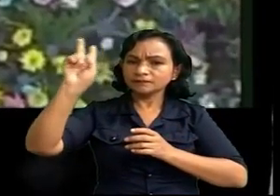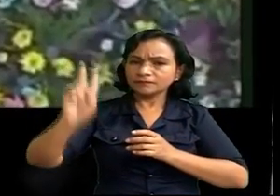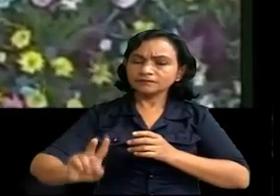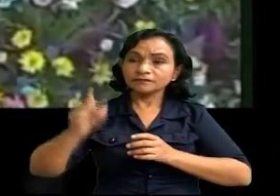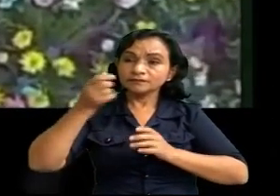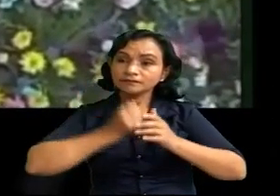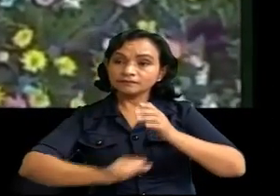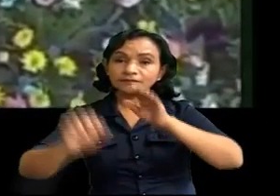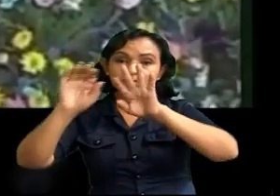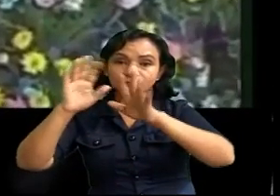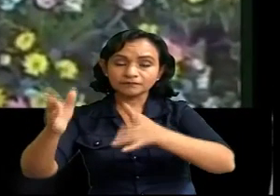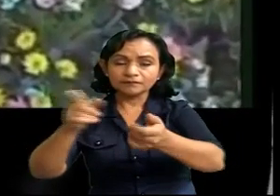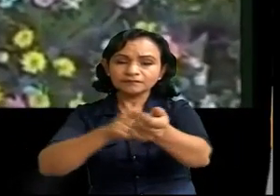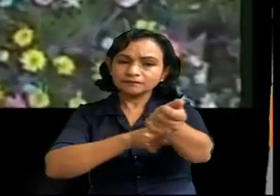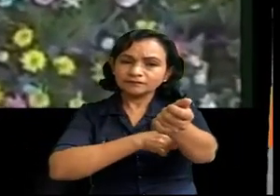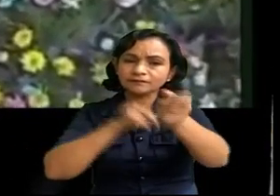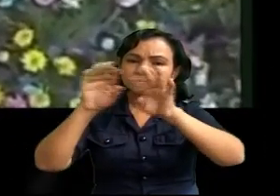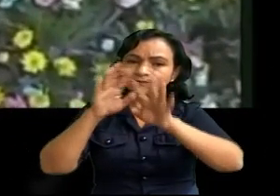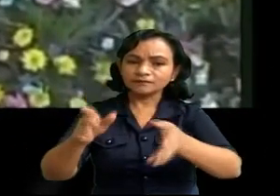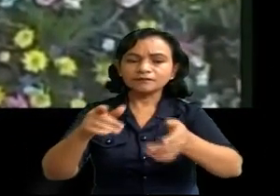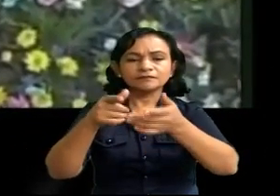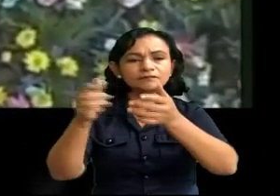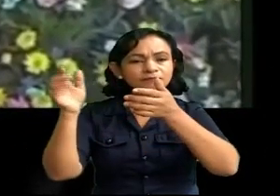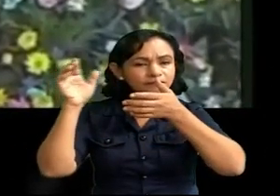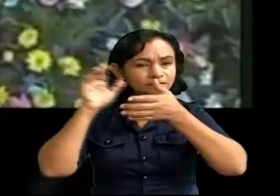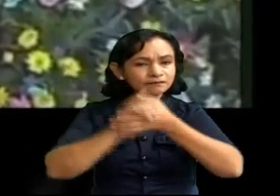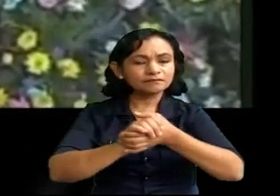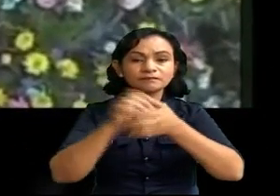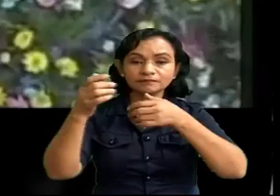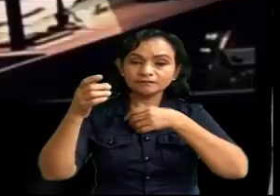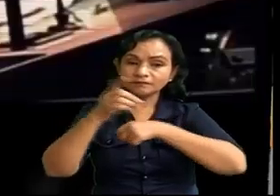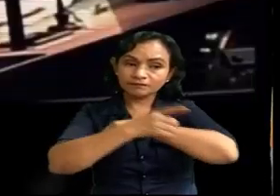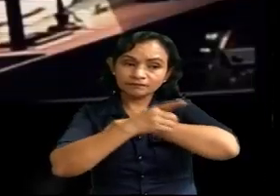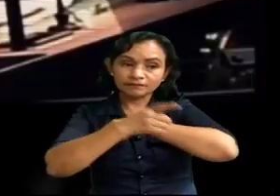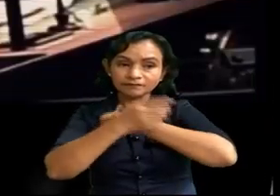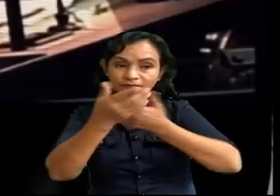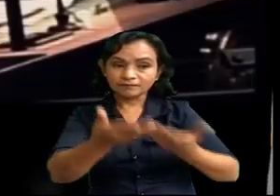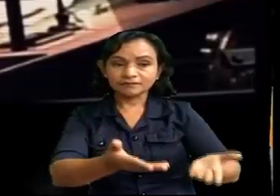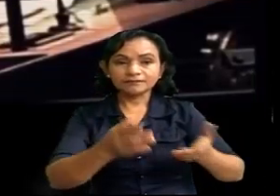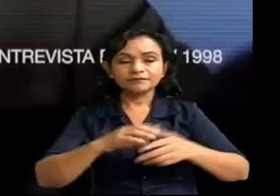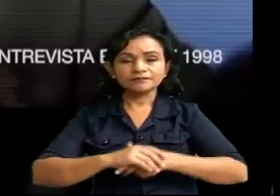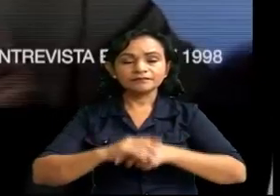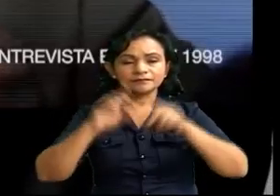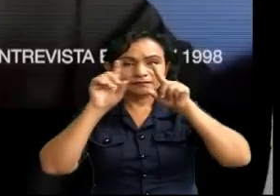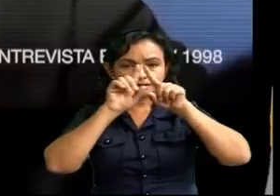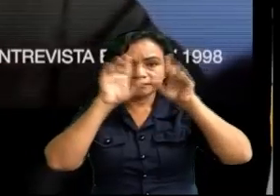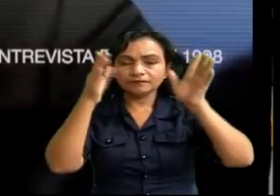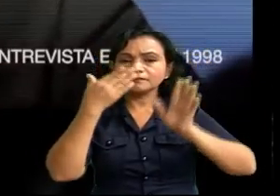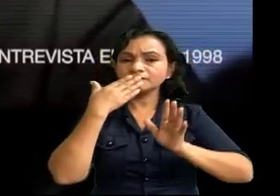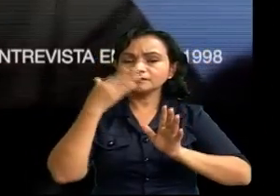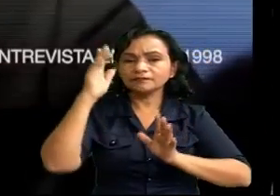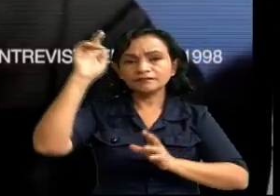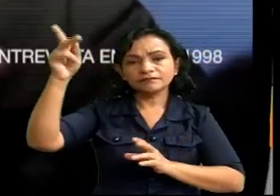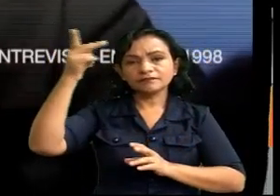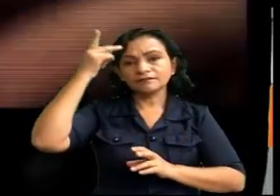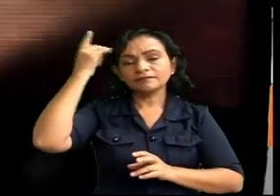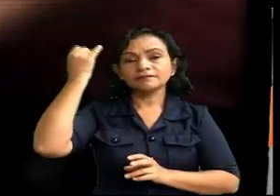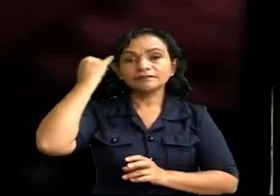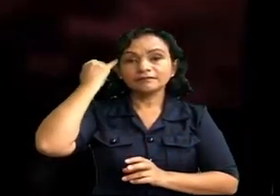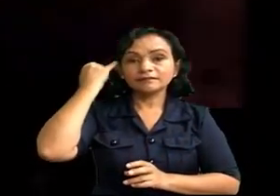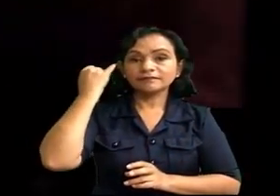hija, una hermana, una compañera, Daniel. Su claridad y honestidad política e